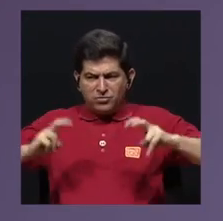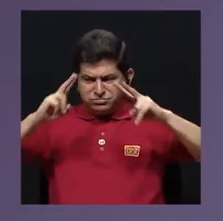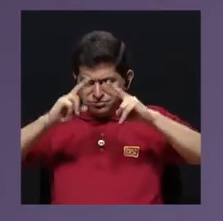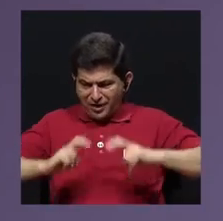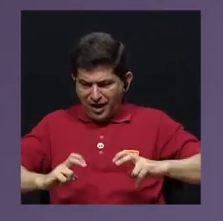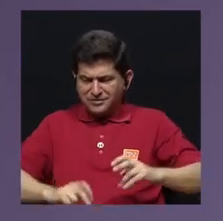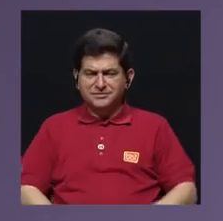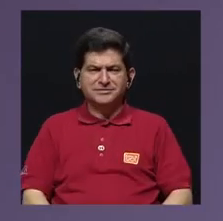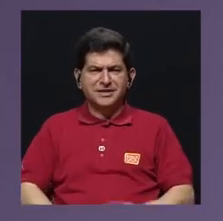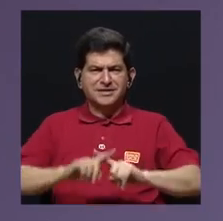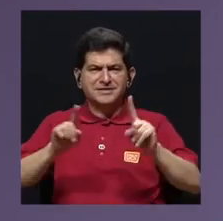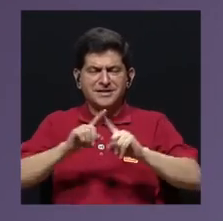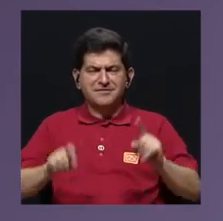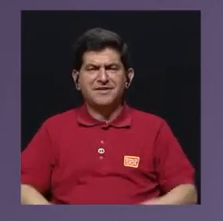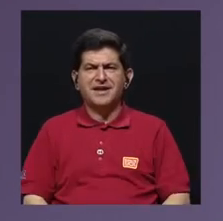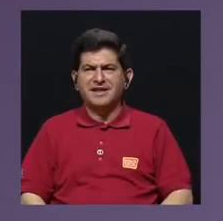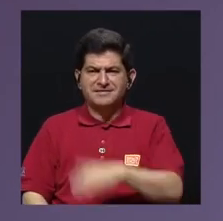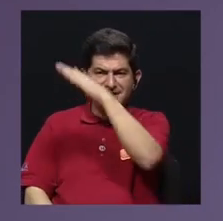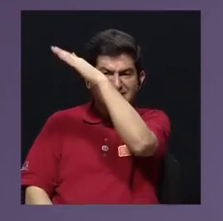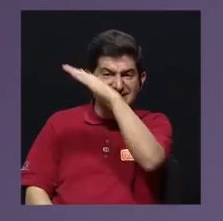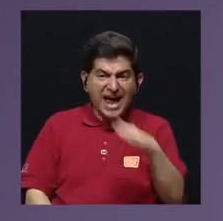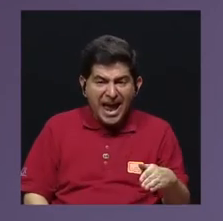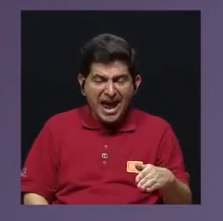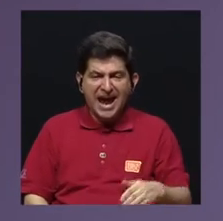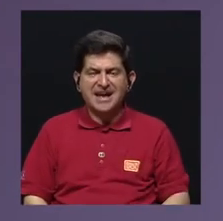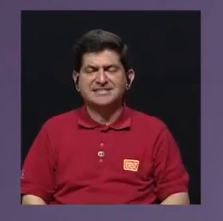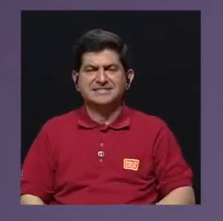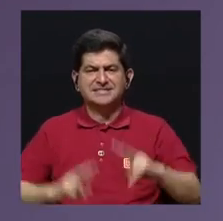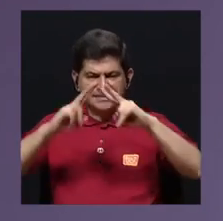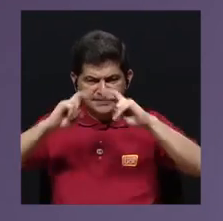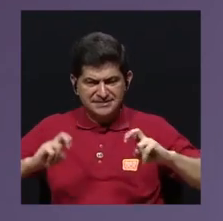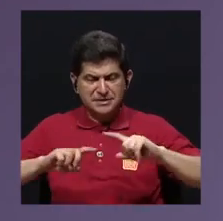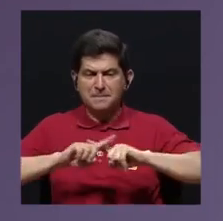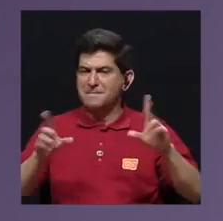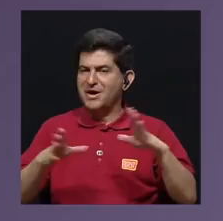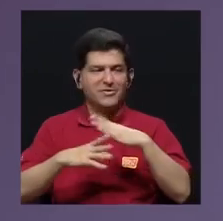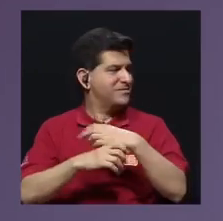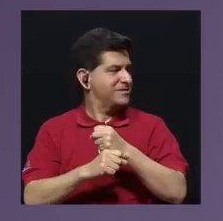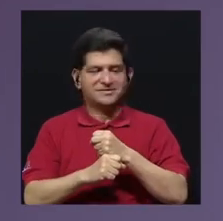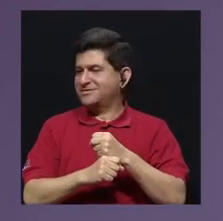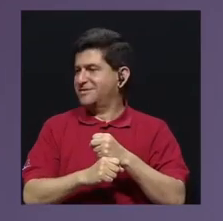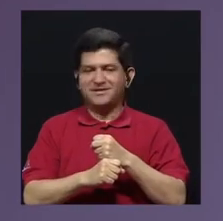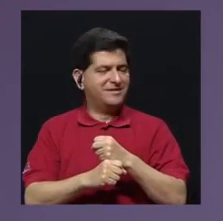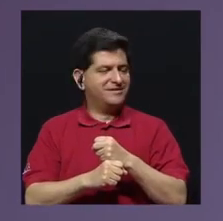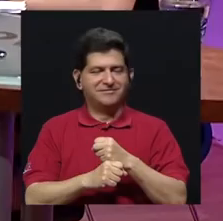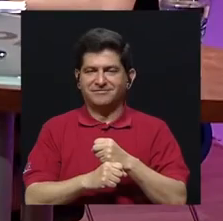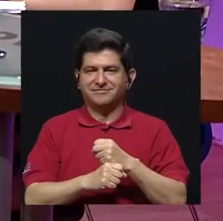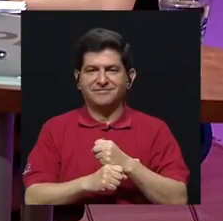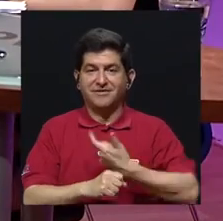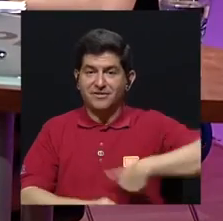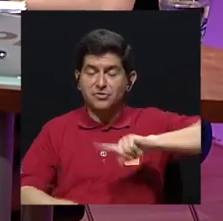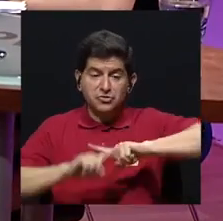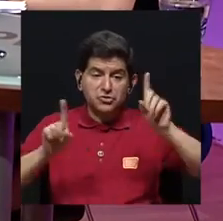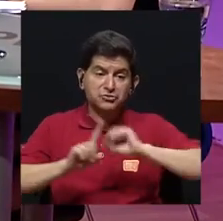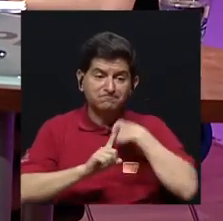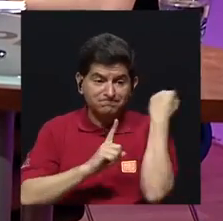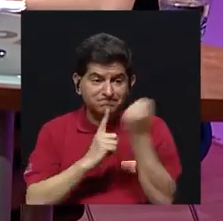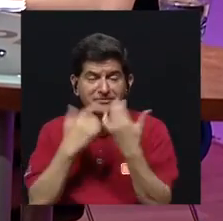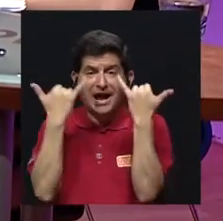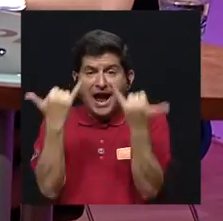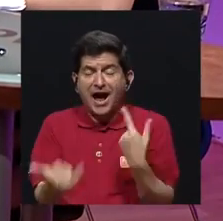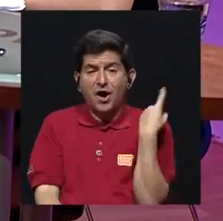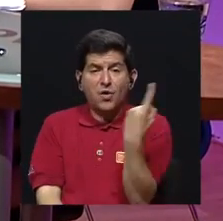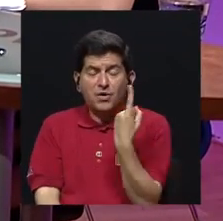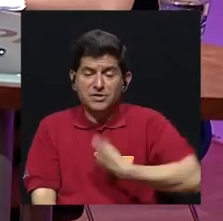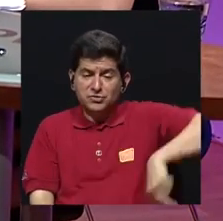Cuántos ejes son importantes tocar y qué no se está haciendo, porque nosotras, bueno, por diferentes situaciones, ahorita